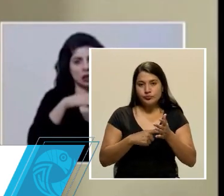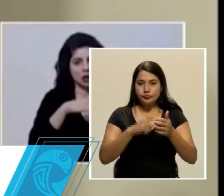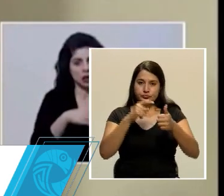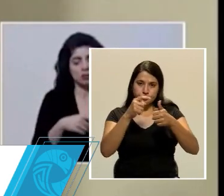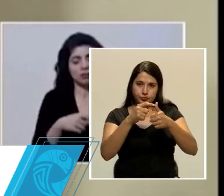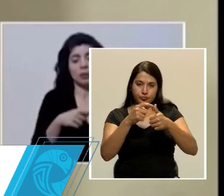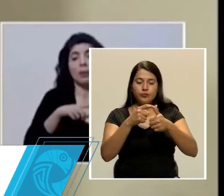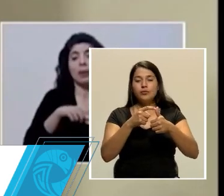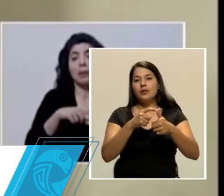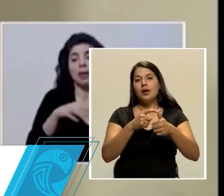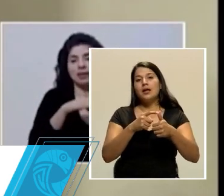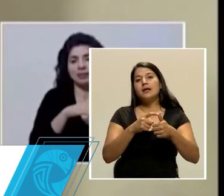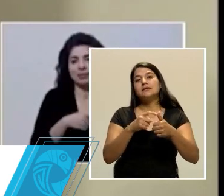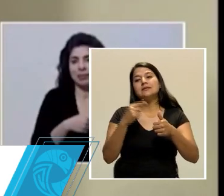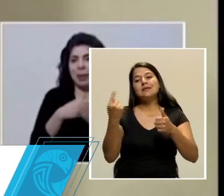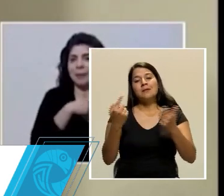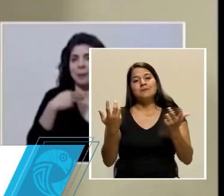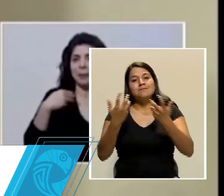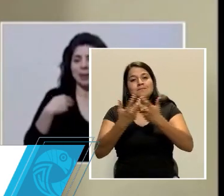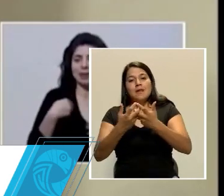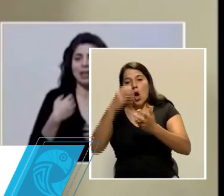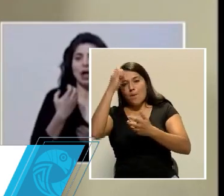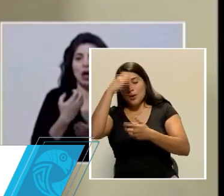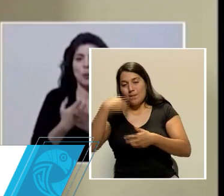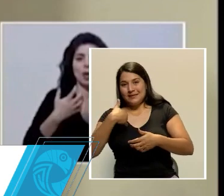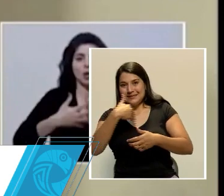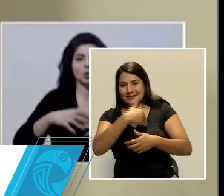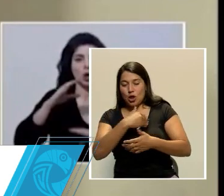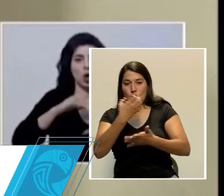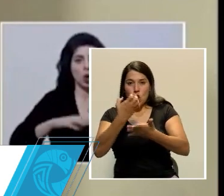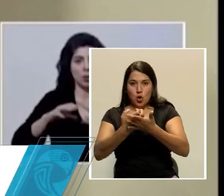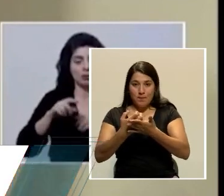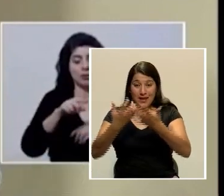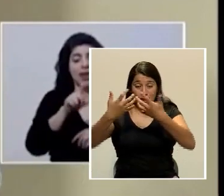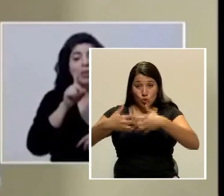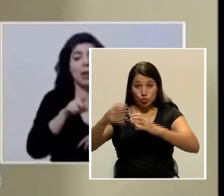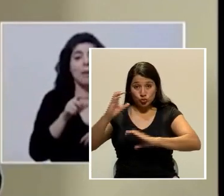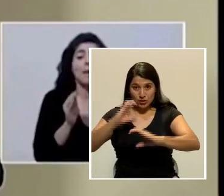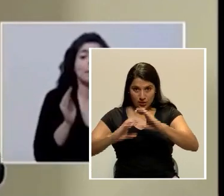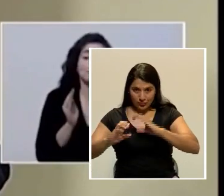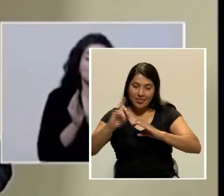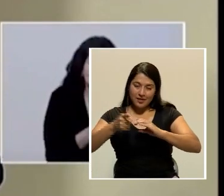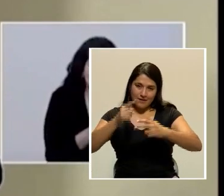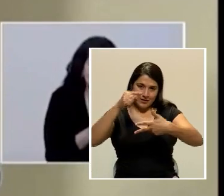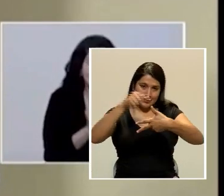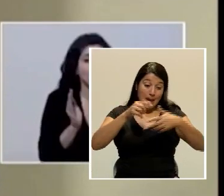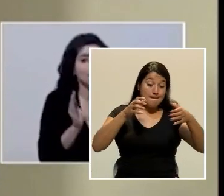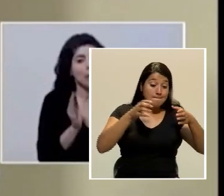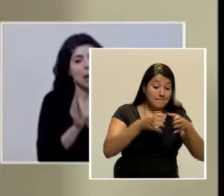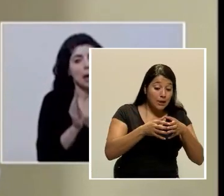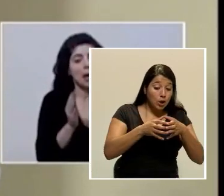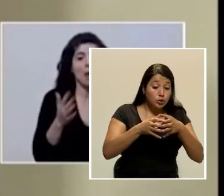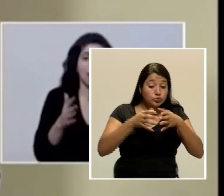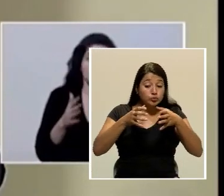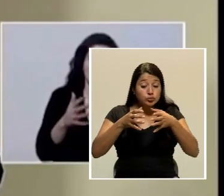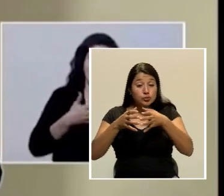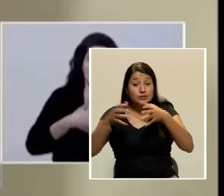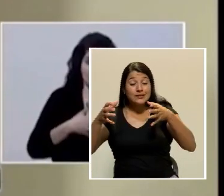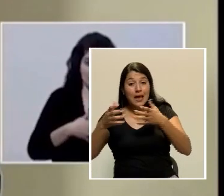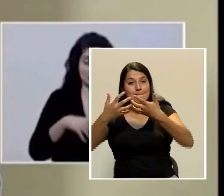de Turismo, Gustavo Segura, estos serían los requisitos para acceder a este beneficio. Para acceder a esta ayuda se necesita cumplir